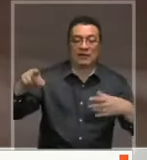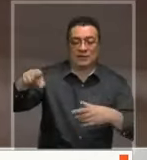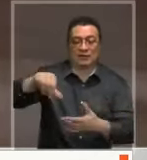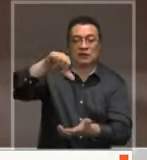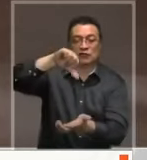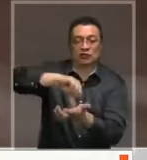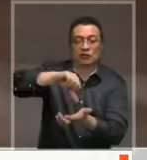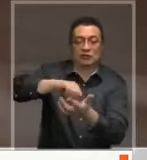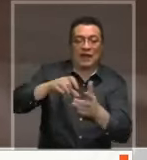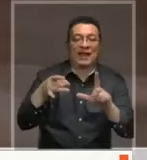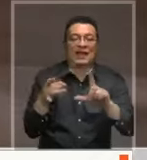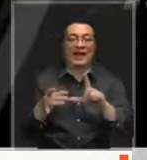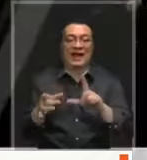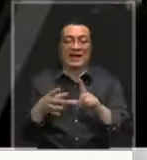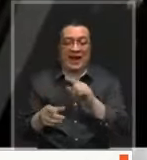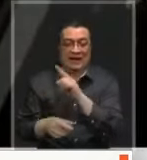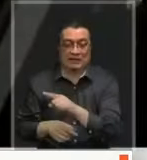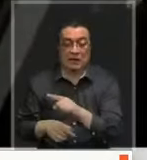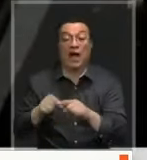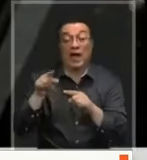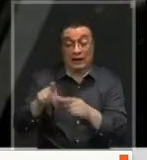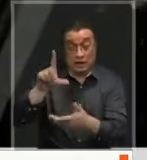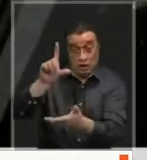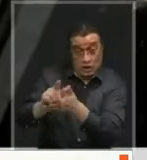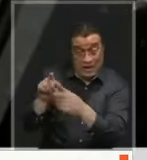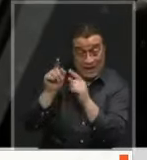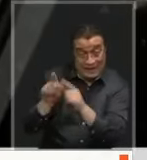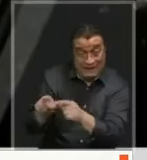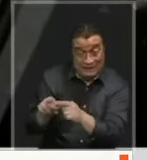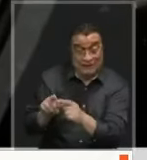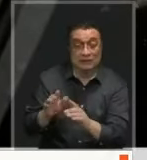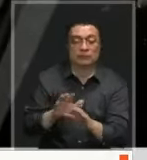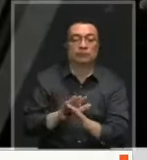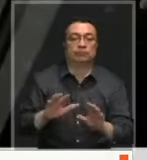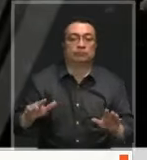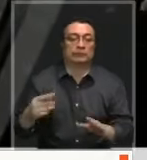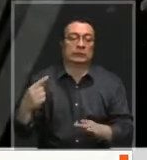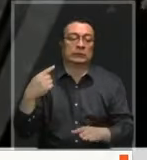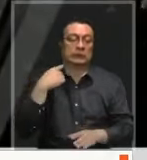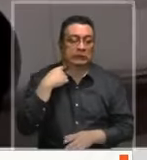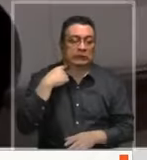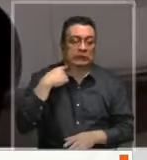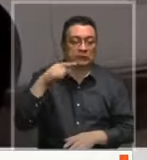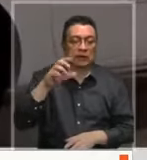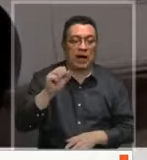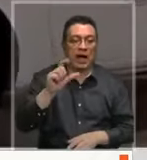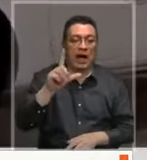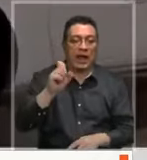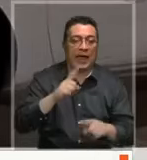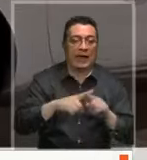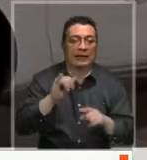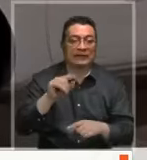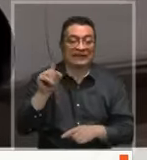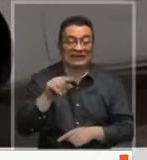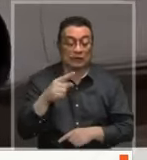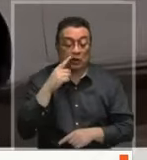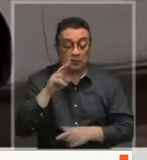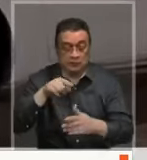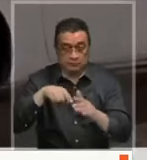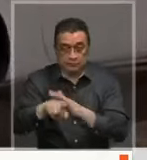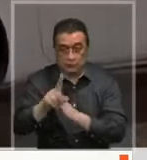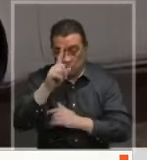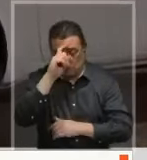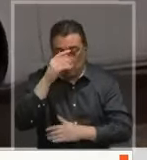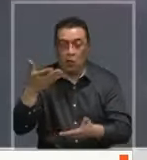ciudad de Linares. Ahí lamentablemente este episodio termina con Alexis en el interior del hospital y